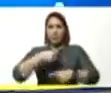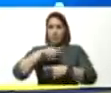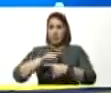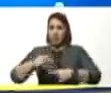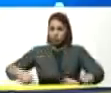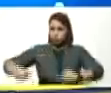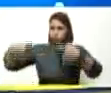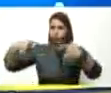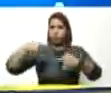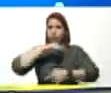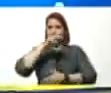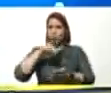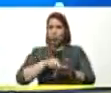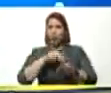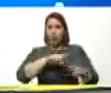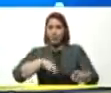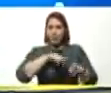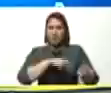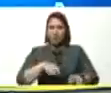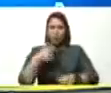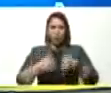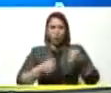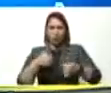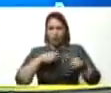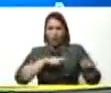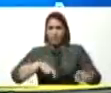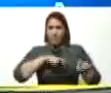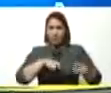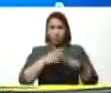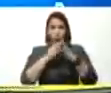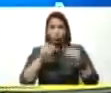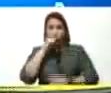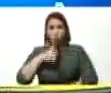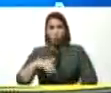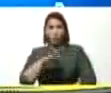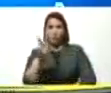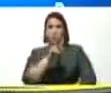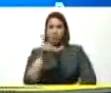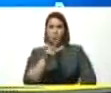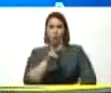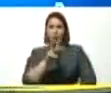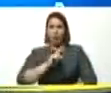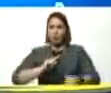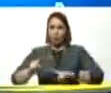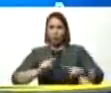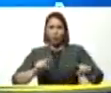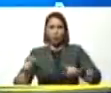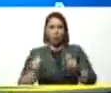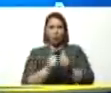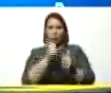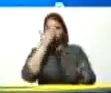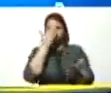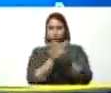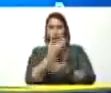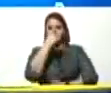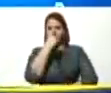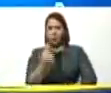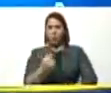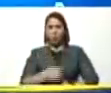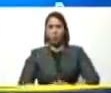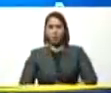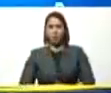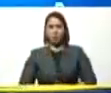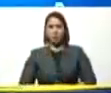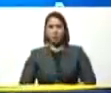nacional campesina en que los campesinos de todos los pueblos de Venezuela se coordinaron con Zamora al frente contra